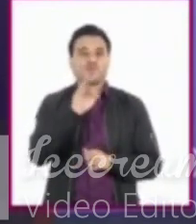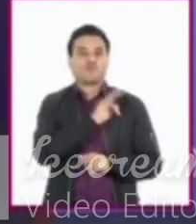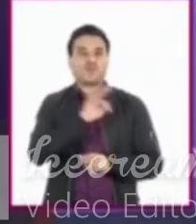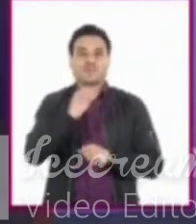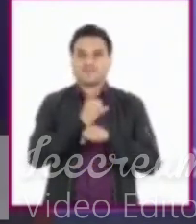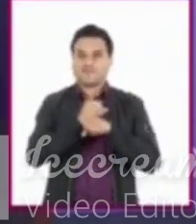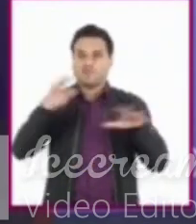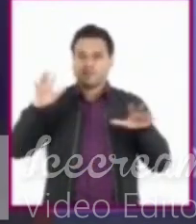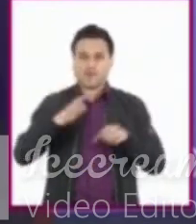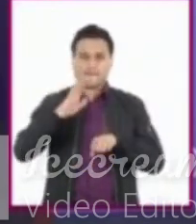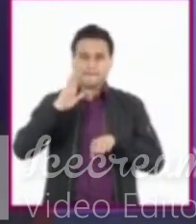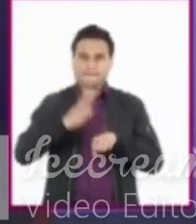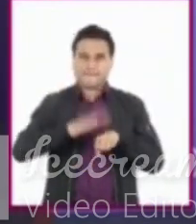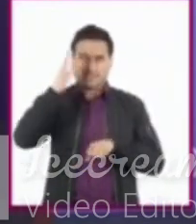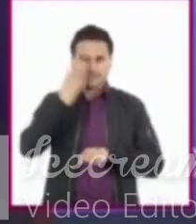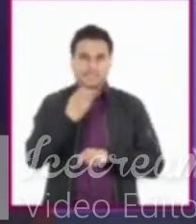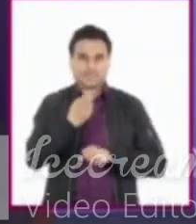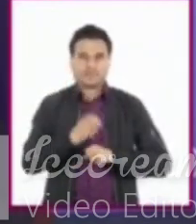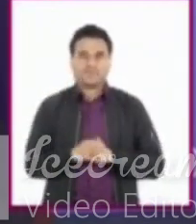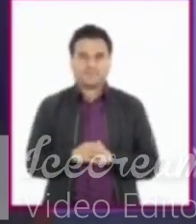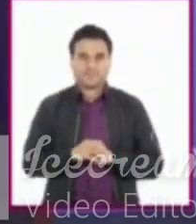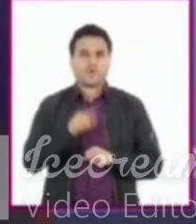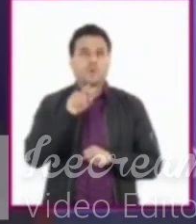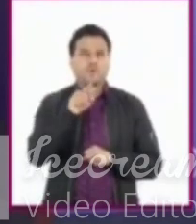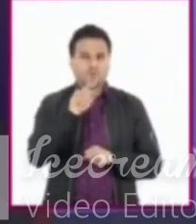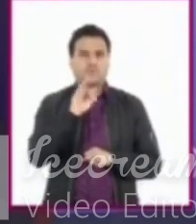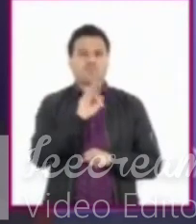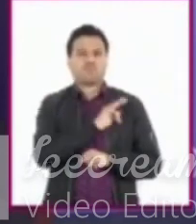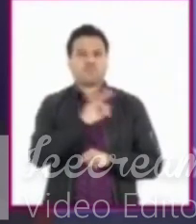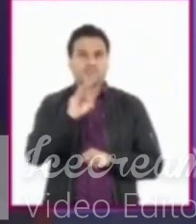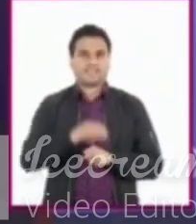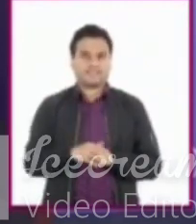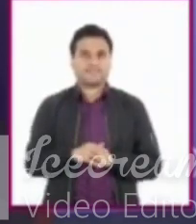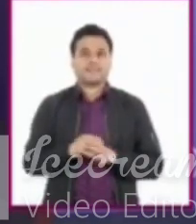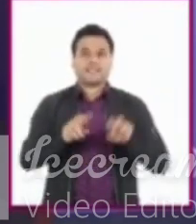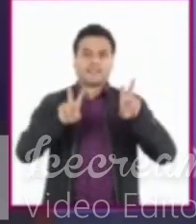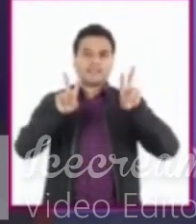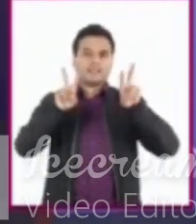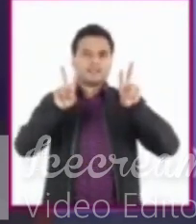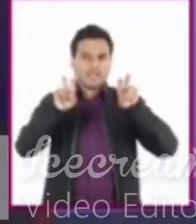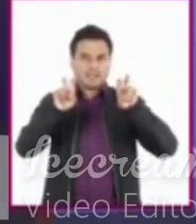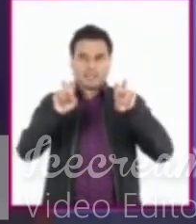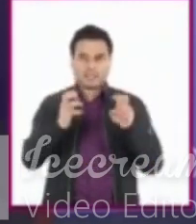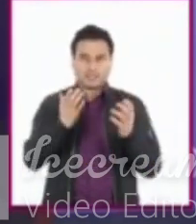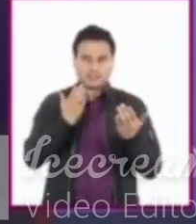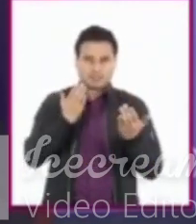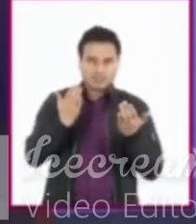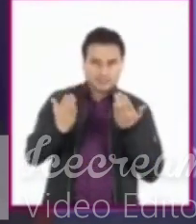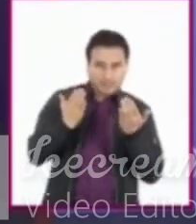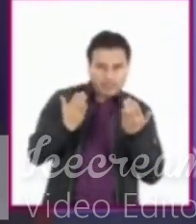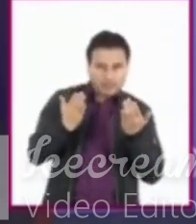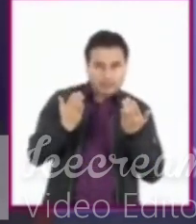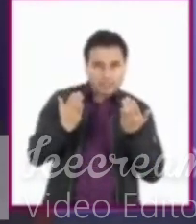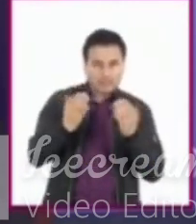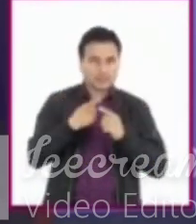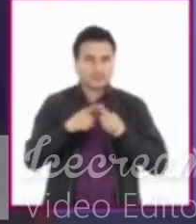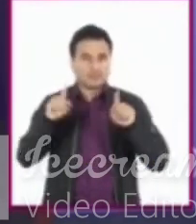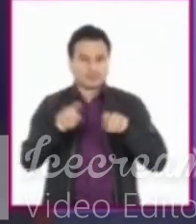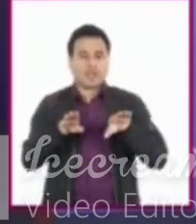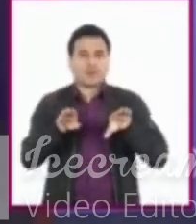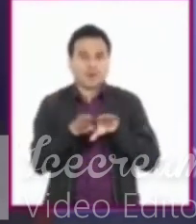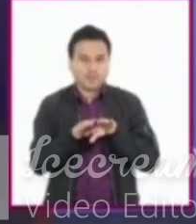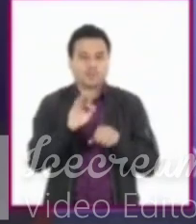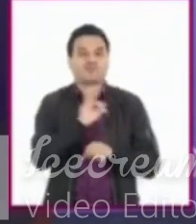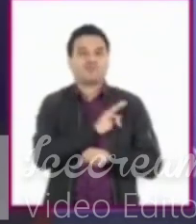información acerca de la manera en que pueden trabajar las semejanzas y diferencias de un mismo tema tratado en